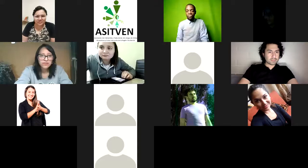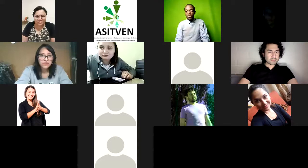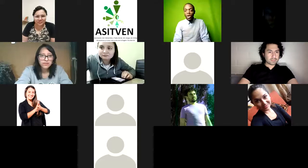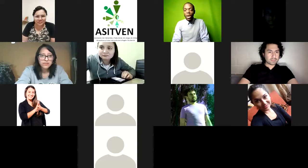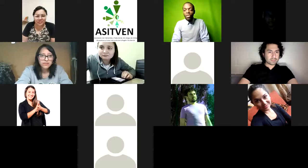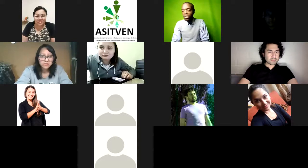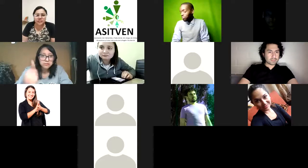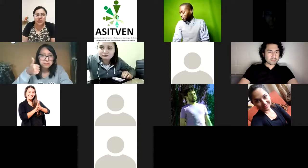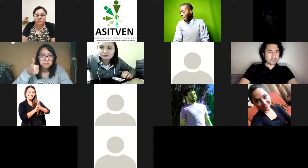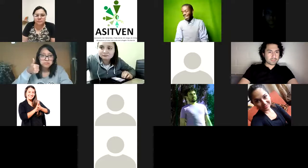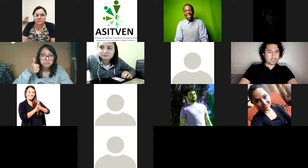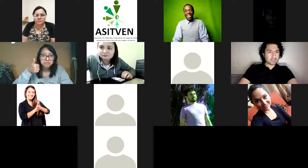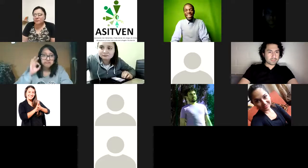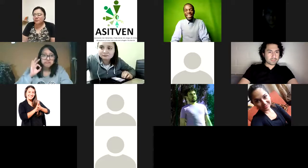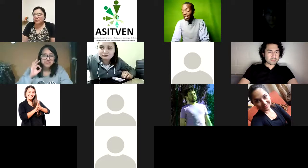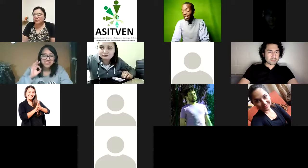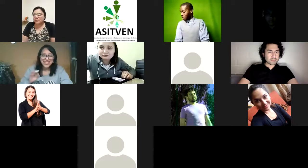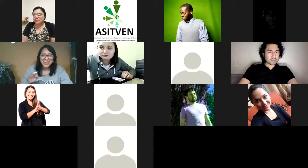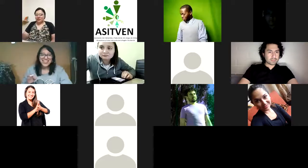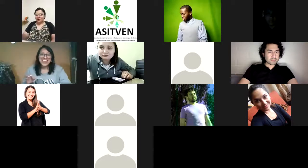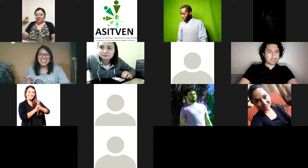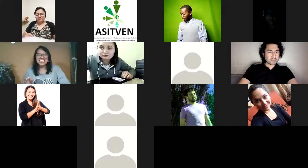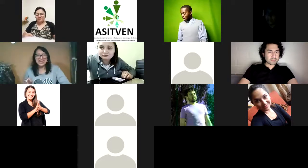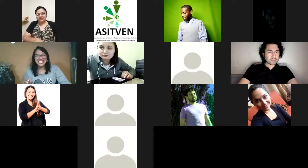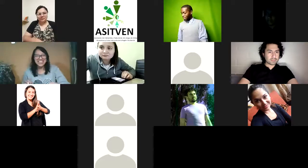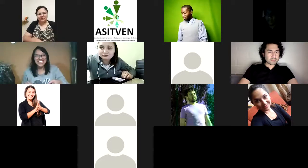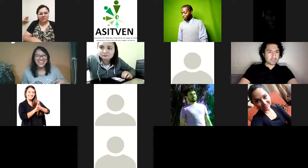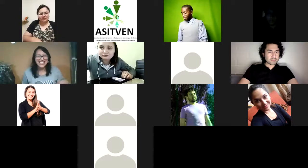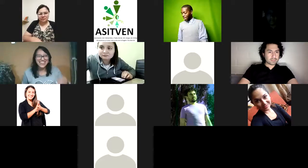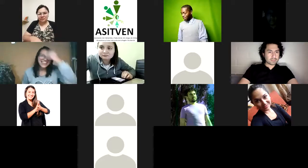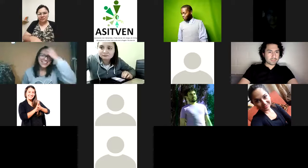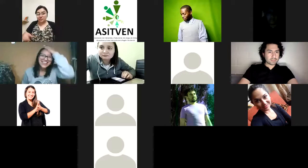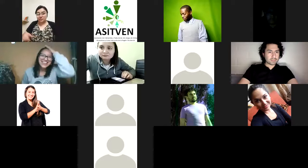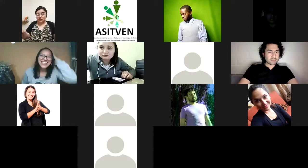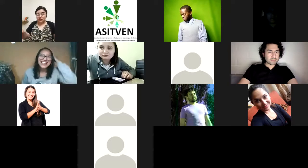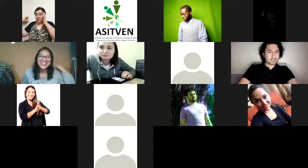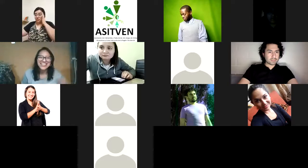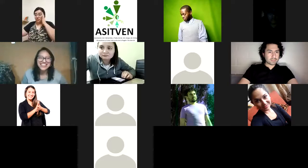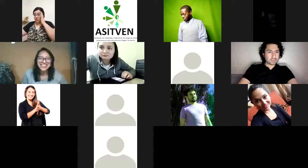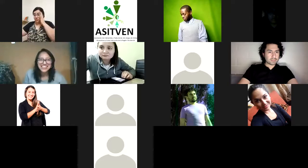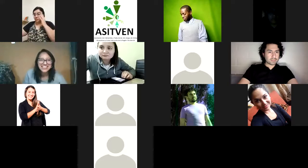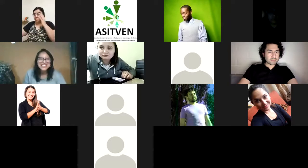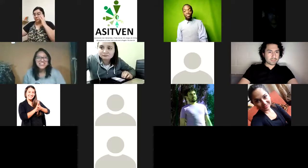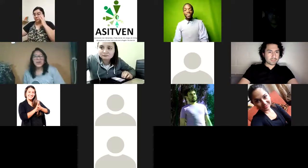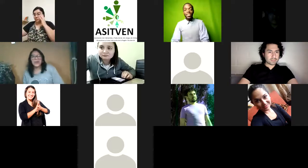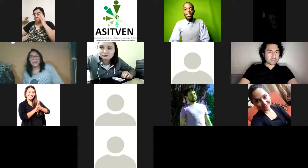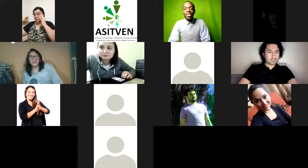bien? ¿Cómo le fue? Sí. Estoy viendo que ya enviaron sus videitos.